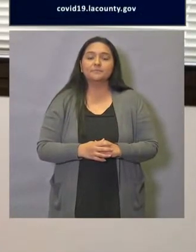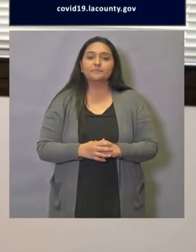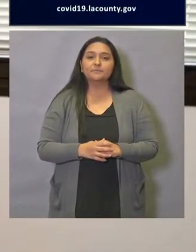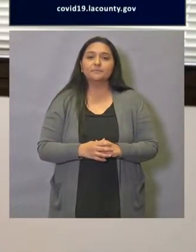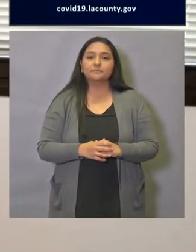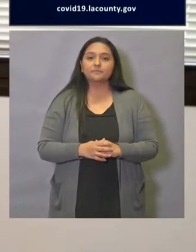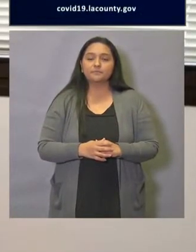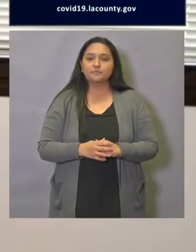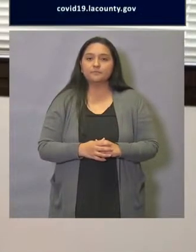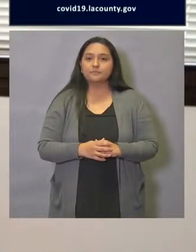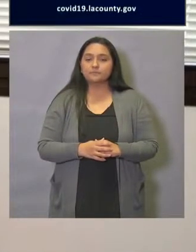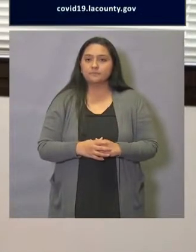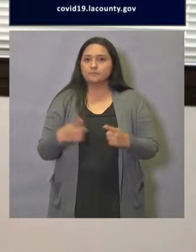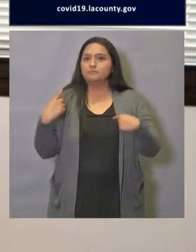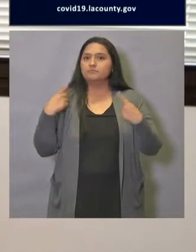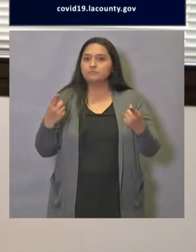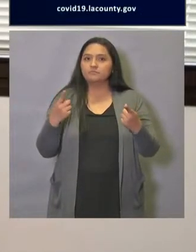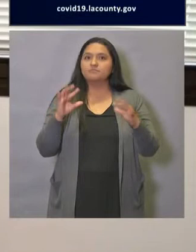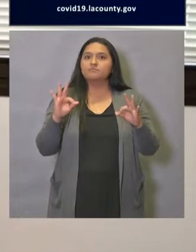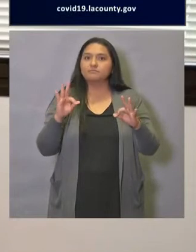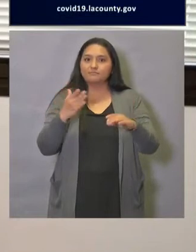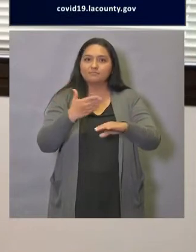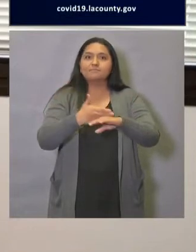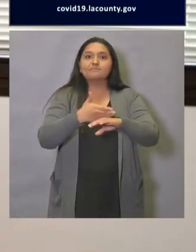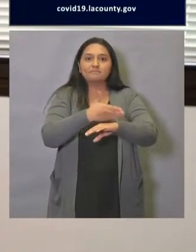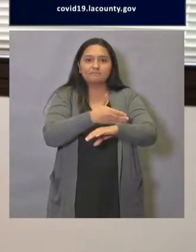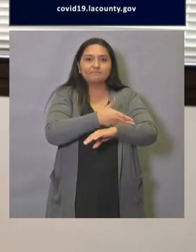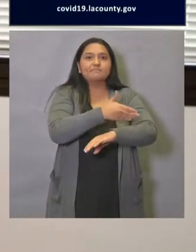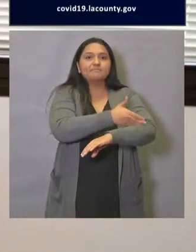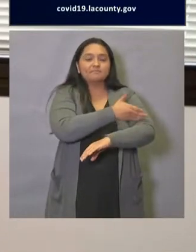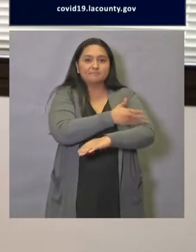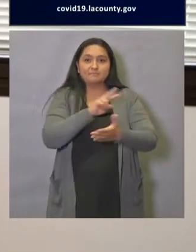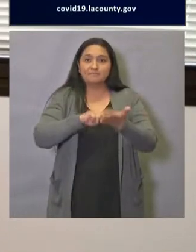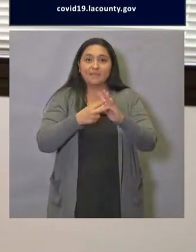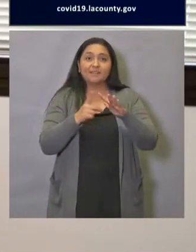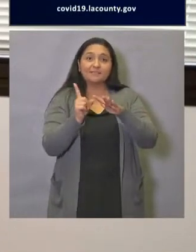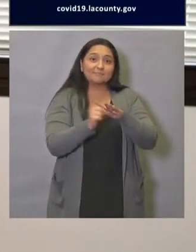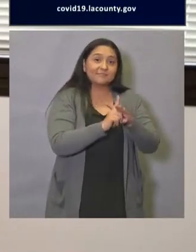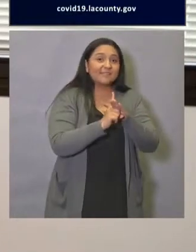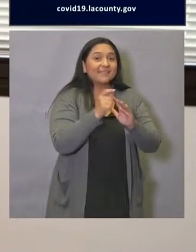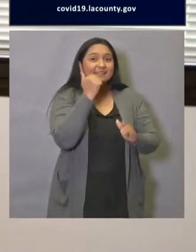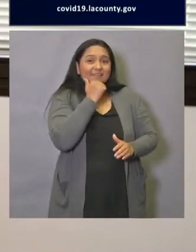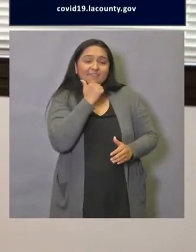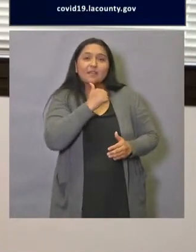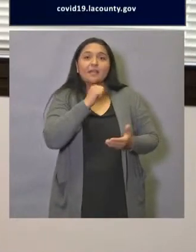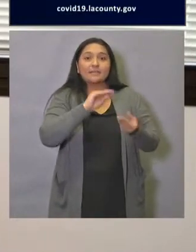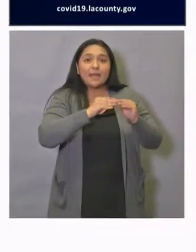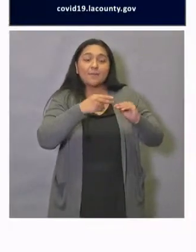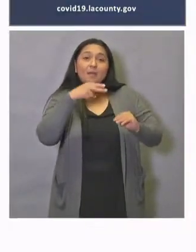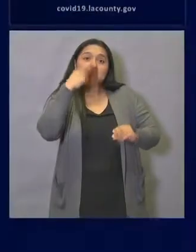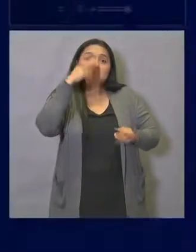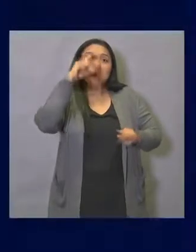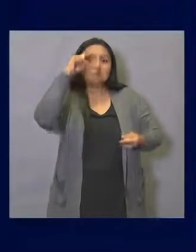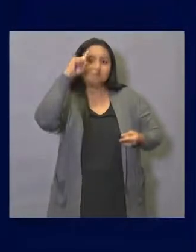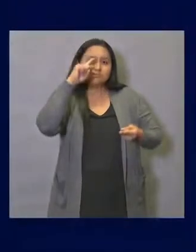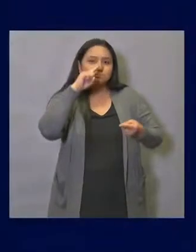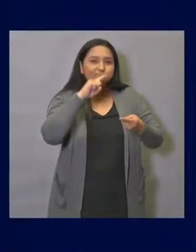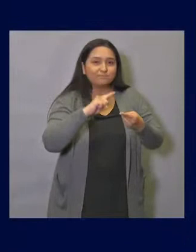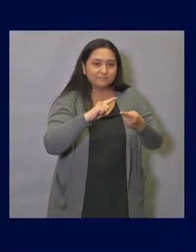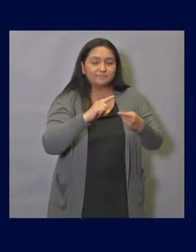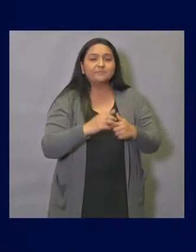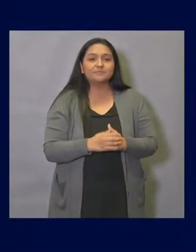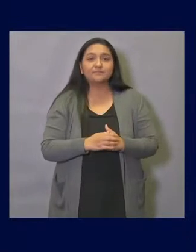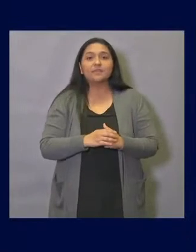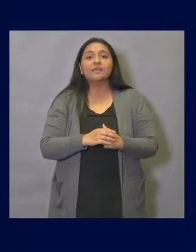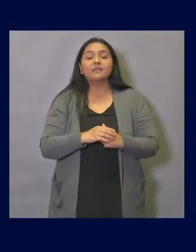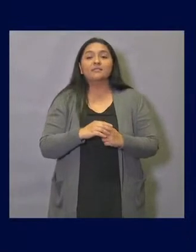Estamos progresando constantemente en la reducción del número promedio de casos nuevos diarios de COVID-19. El número promedio de